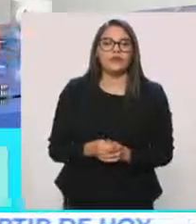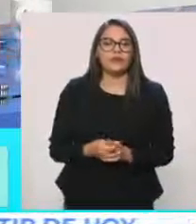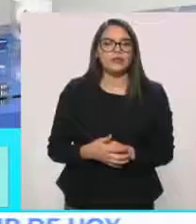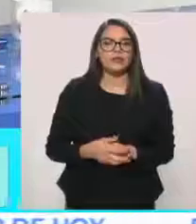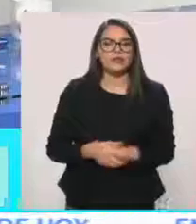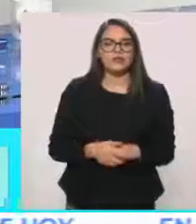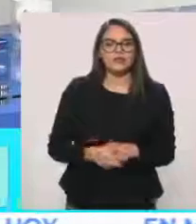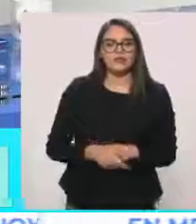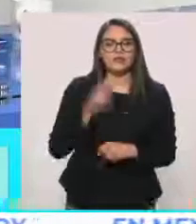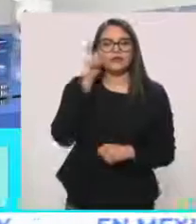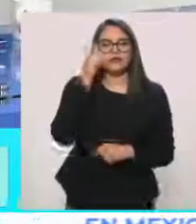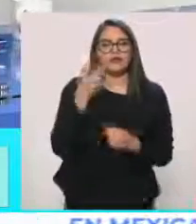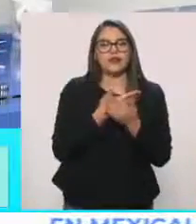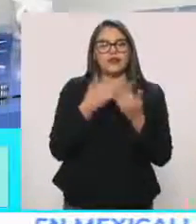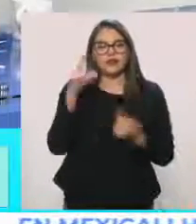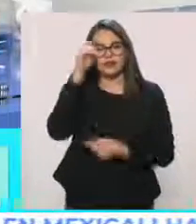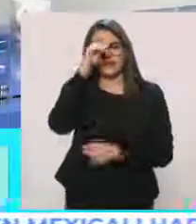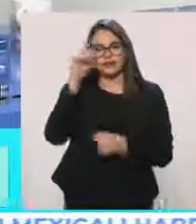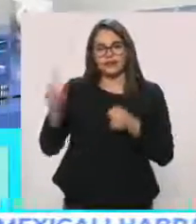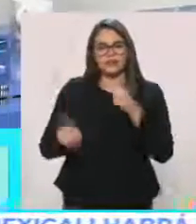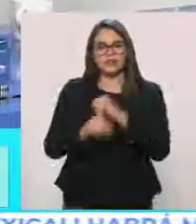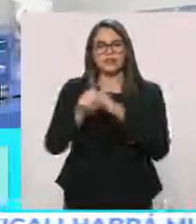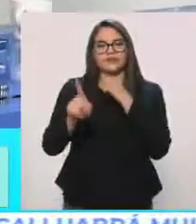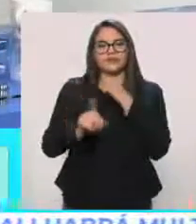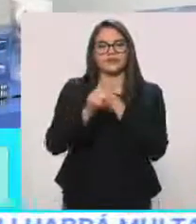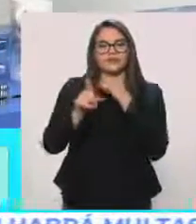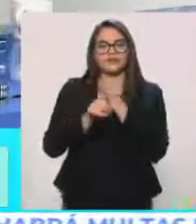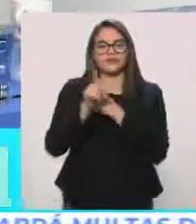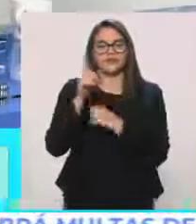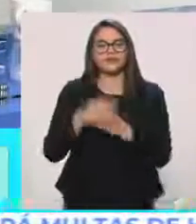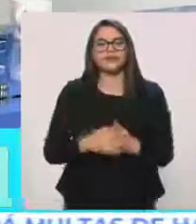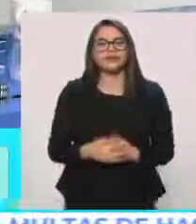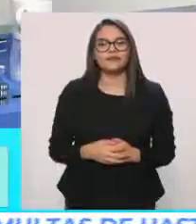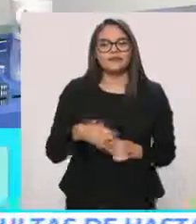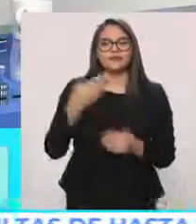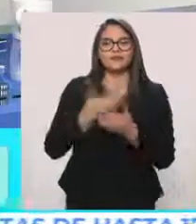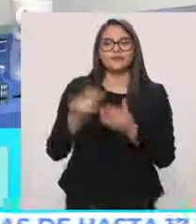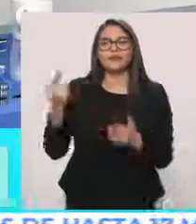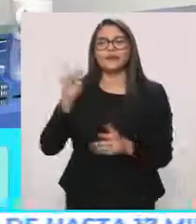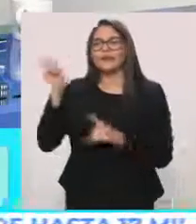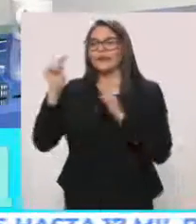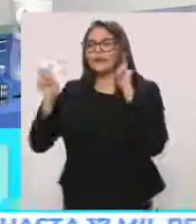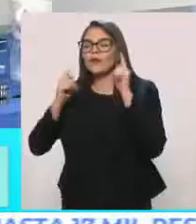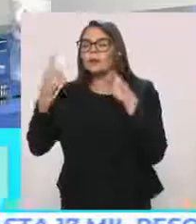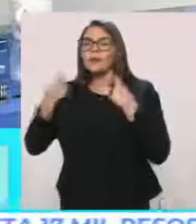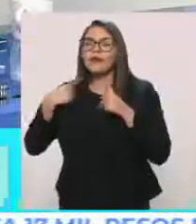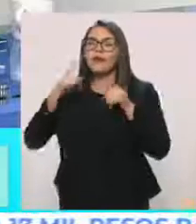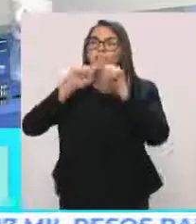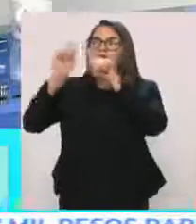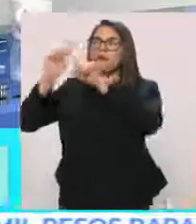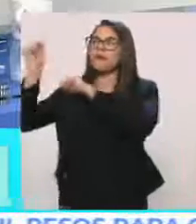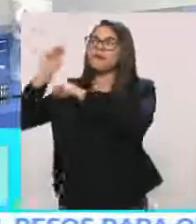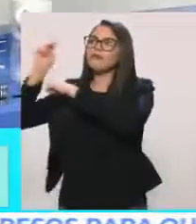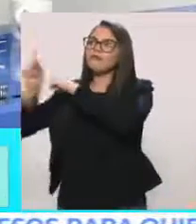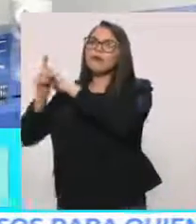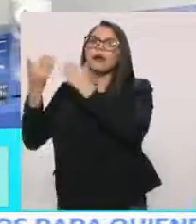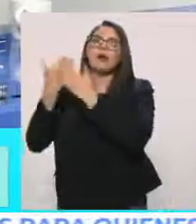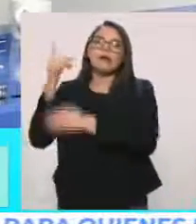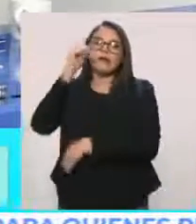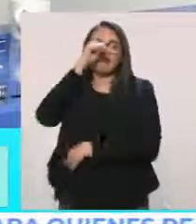situación complicada para quienes comprenden el comercio, el turismo y los servicios en todo el país ante esta emergencia